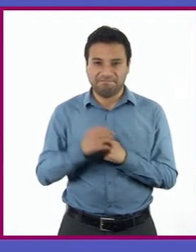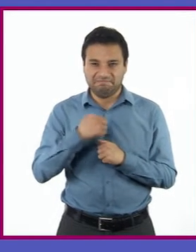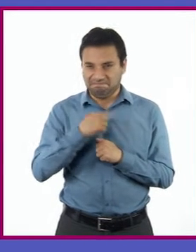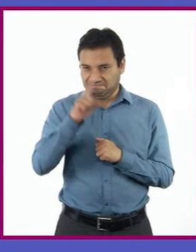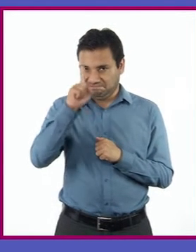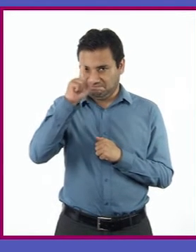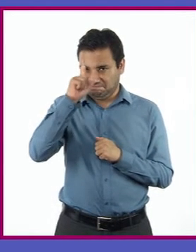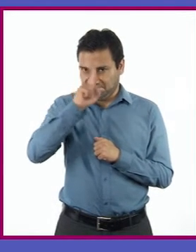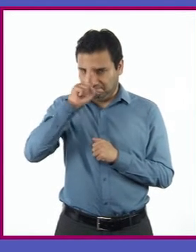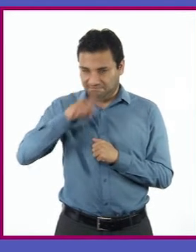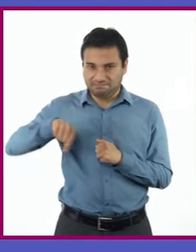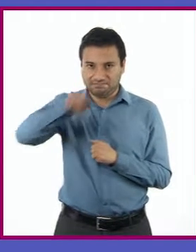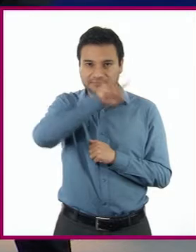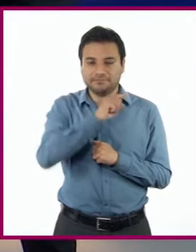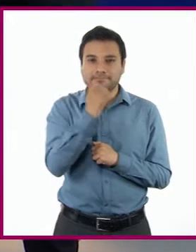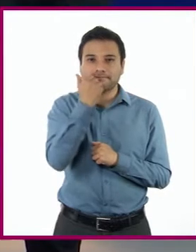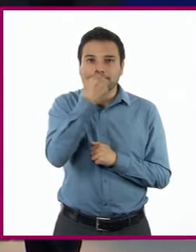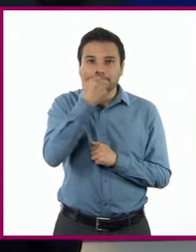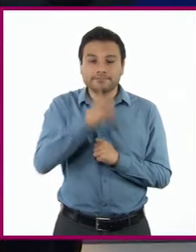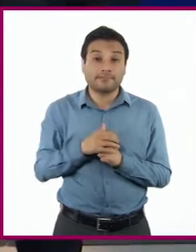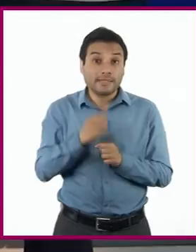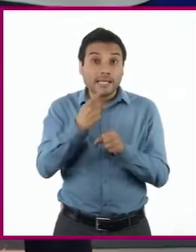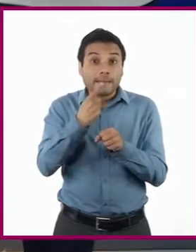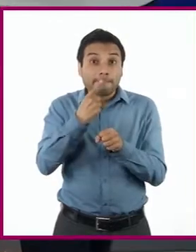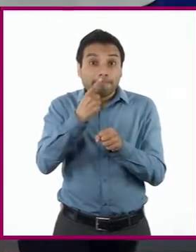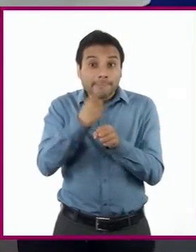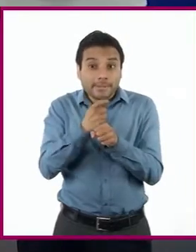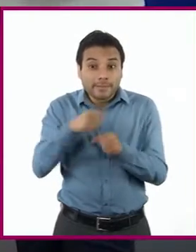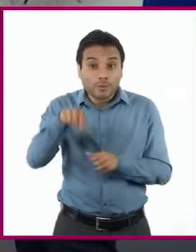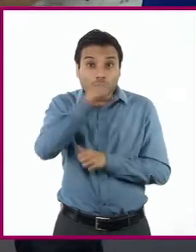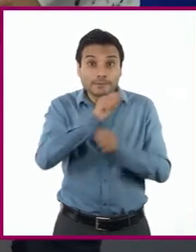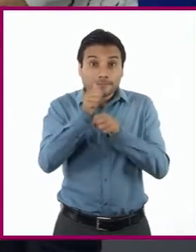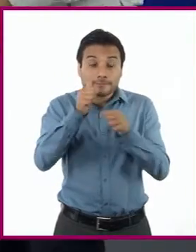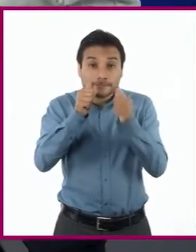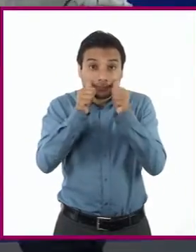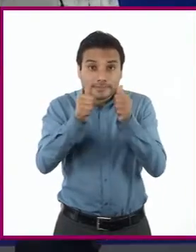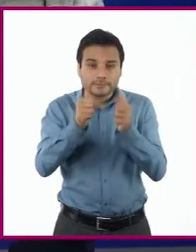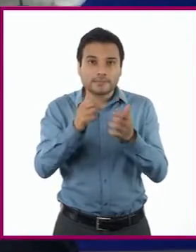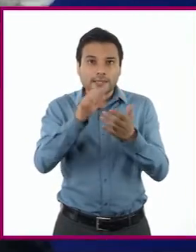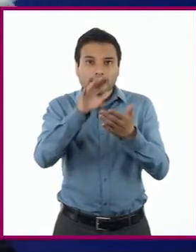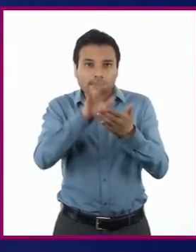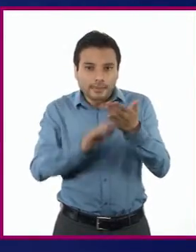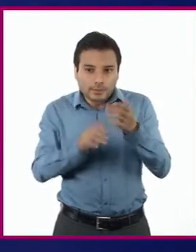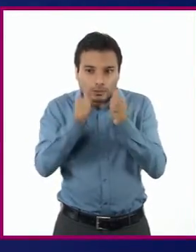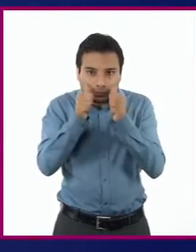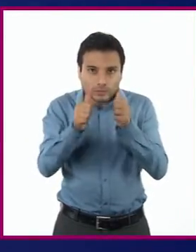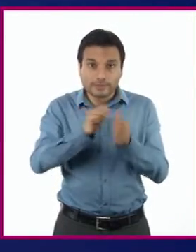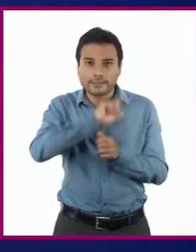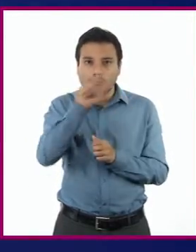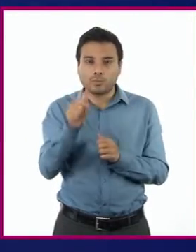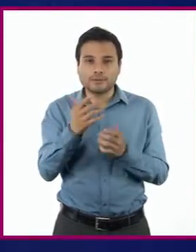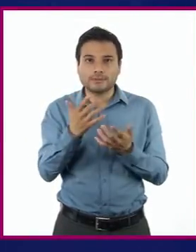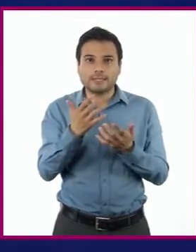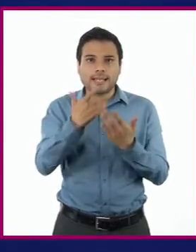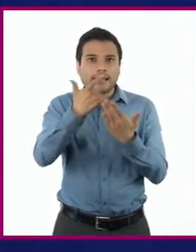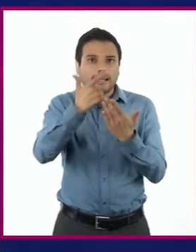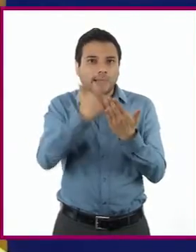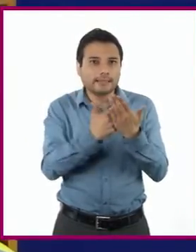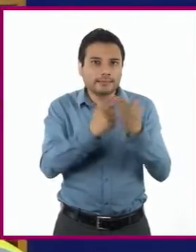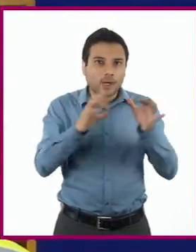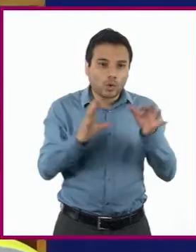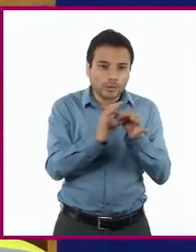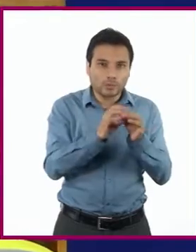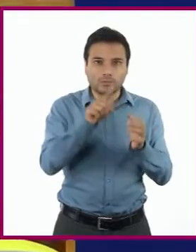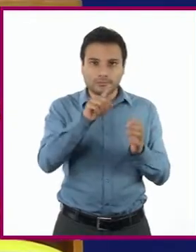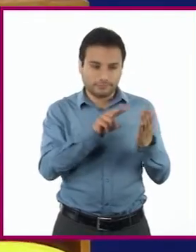recomendación a las alumnas y alumnos es, primero, prestar mucha atención a los textos y segundo, tener a la mano la lista de los conectores